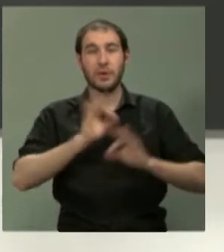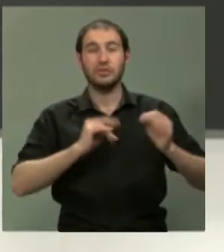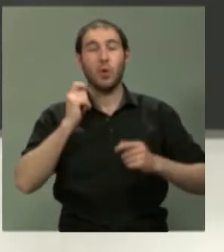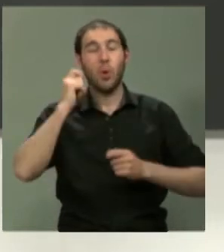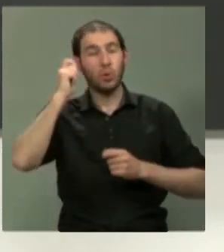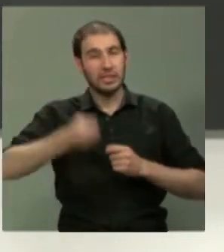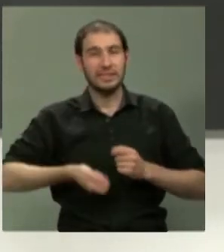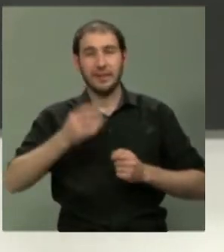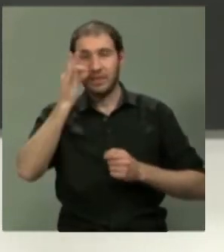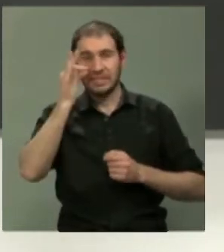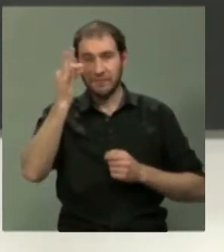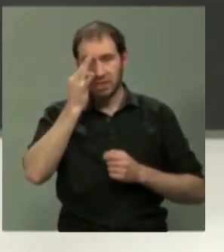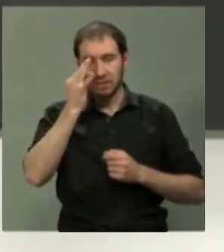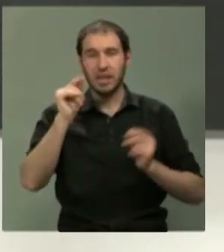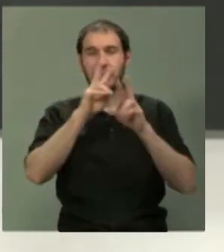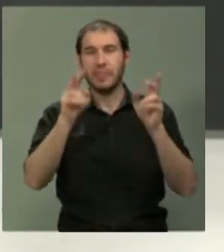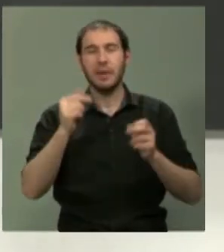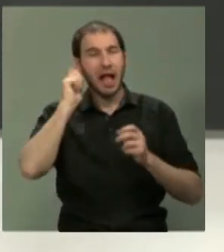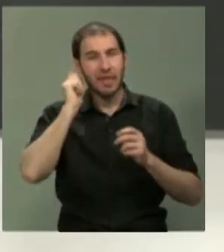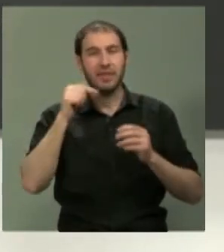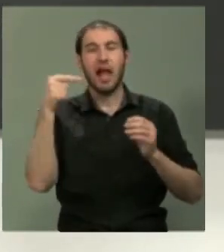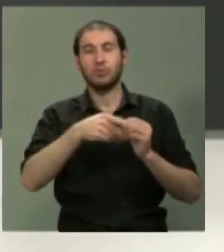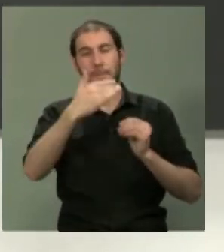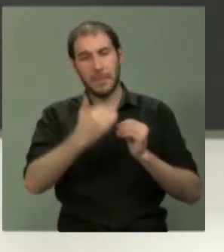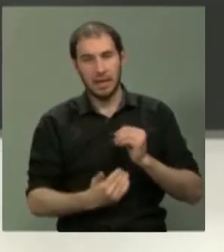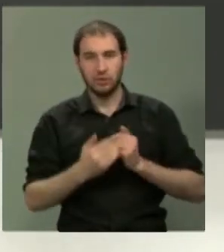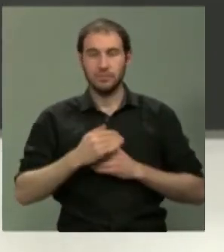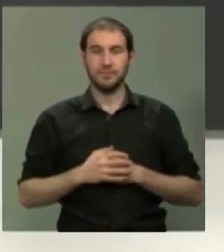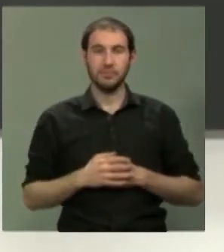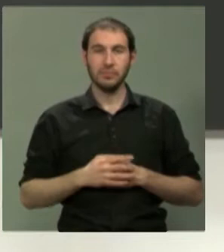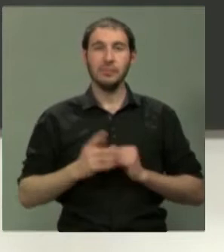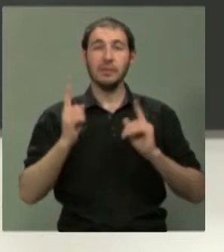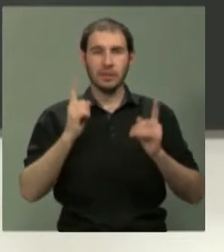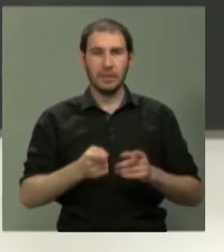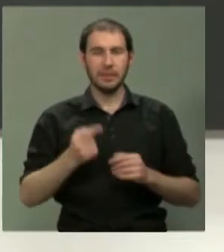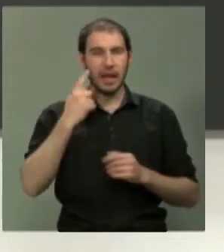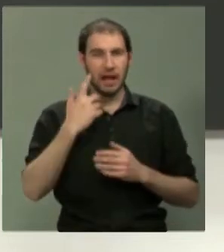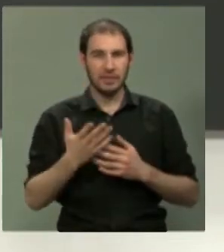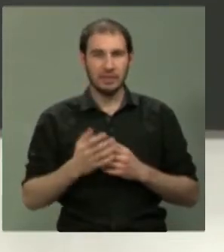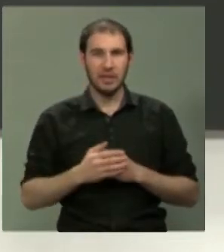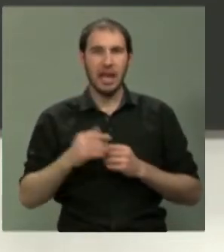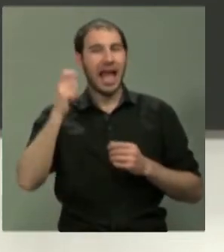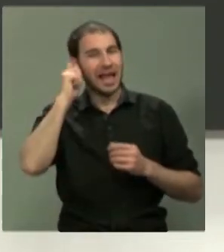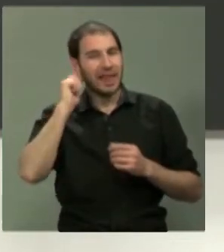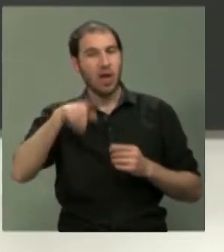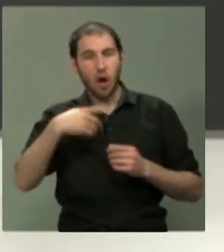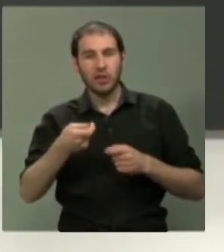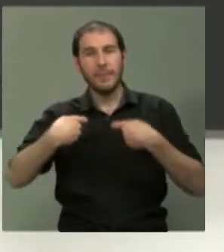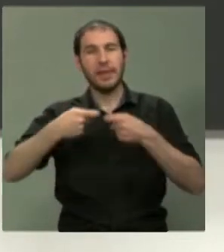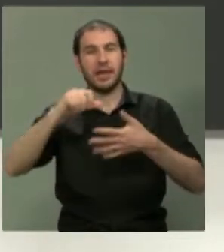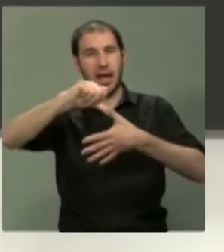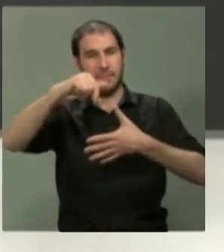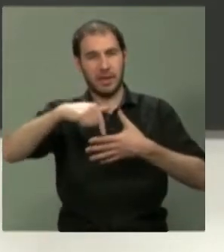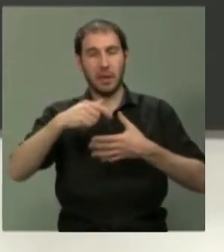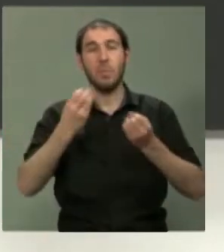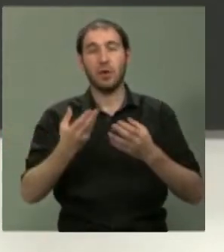Justicia 2020 que contempla el tema de la baja de la edad de imputabilidad y tener en cuenta cuáles son las otras edades que se manejan en el resto de Latinoamérica,